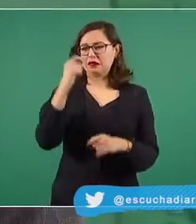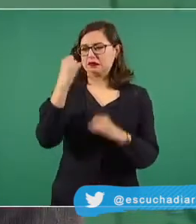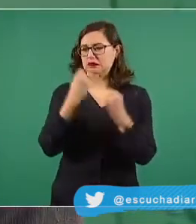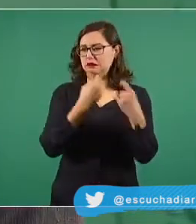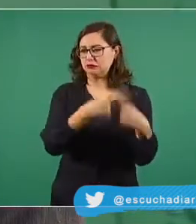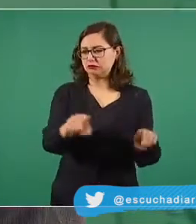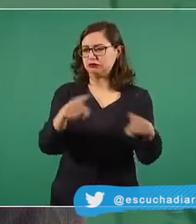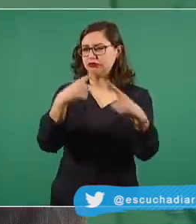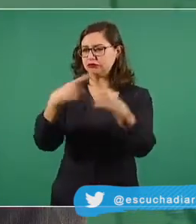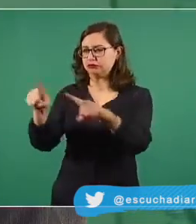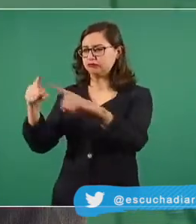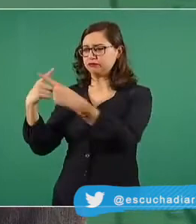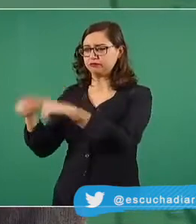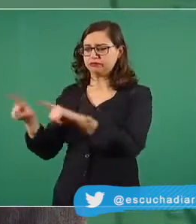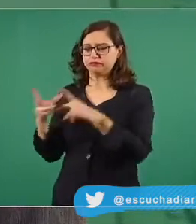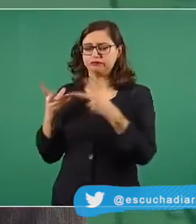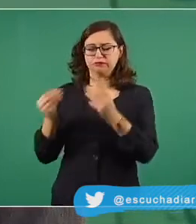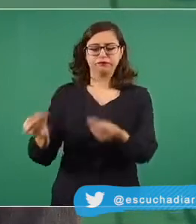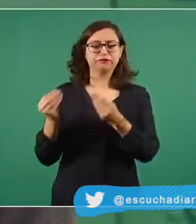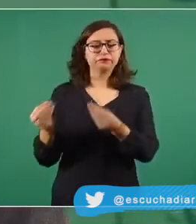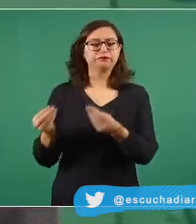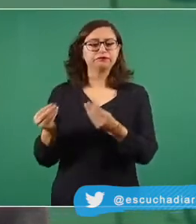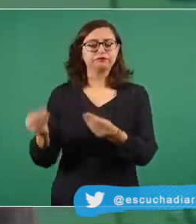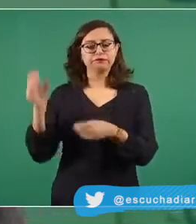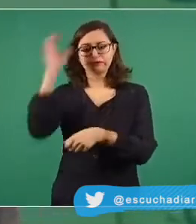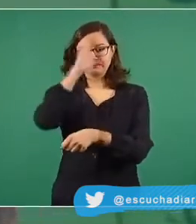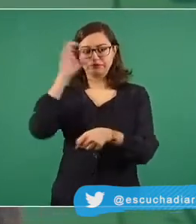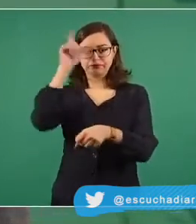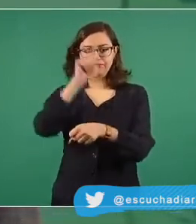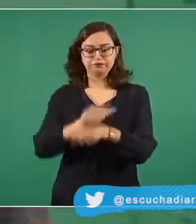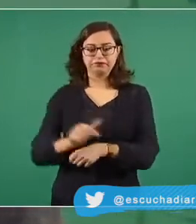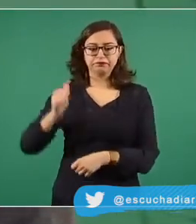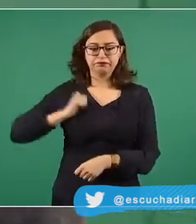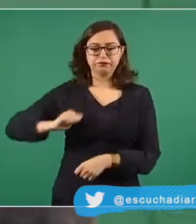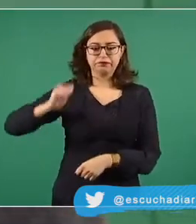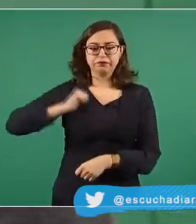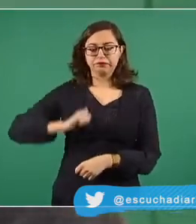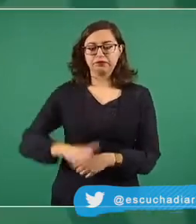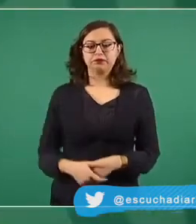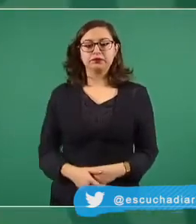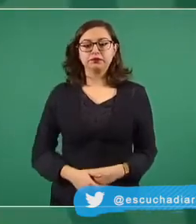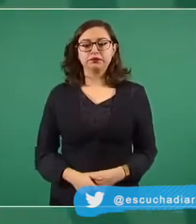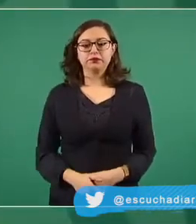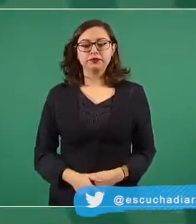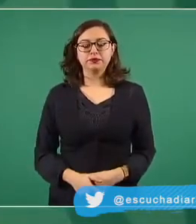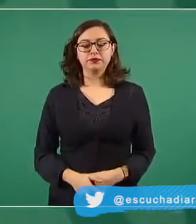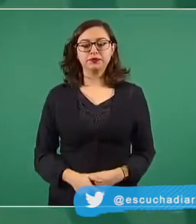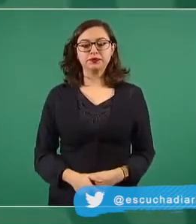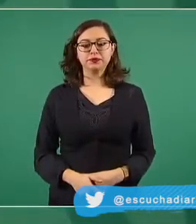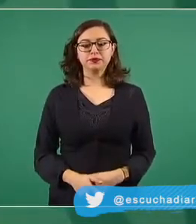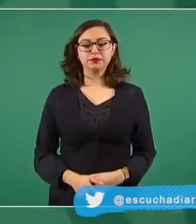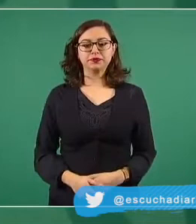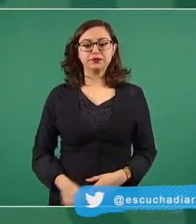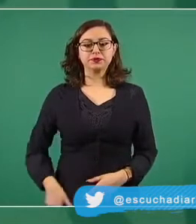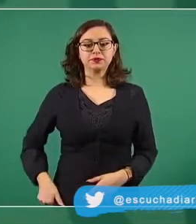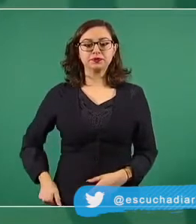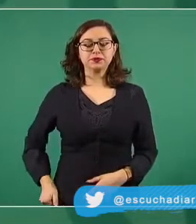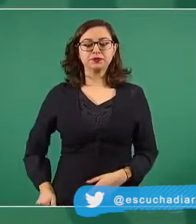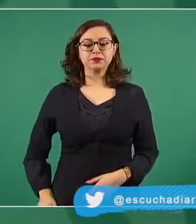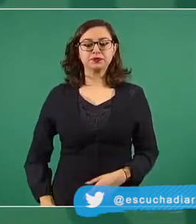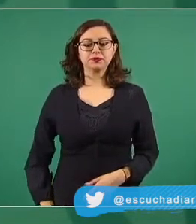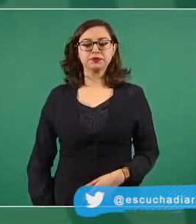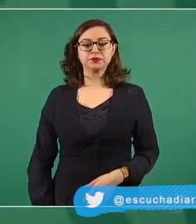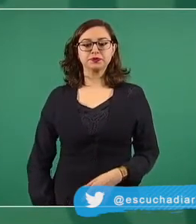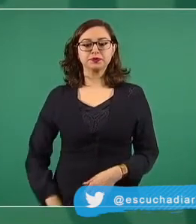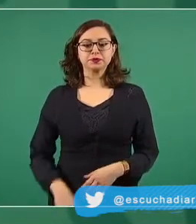El presidente menciona que ha sido víctima de espionaje desde la época de Salinas. A pesar de esto, descarta presentar una denuncia por el